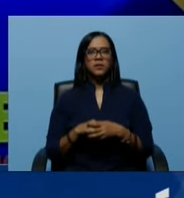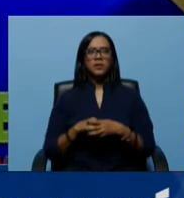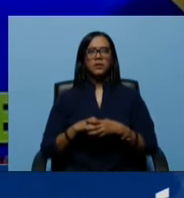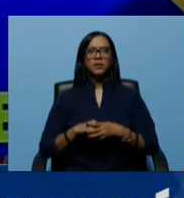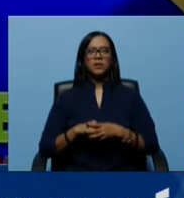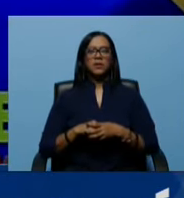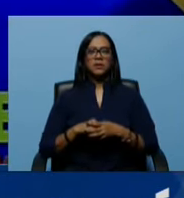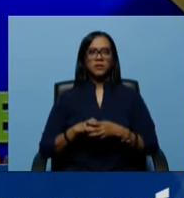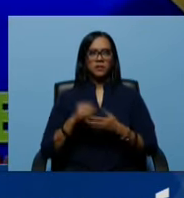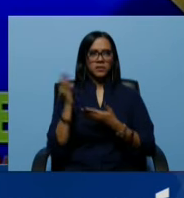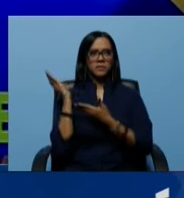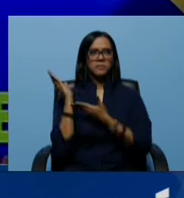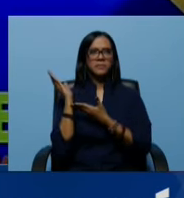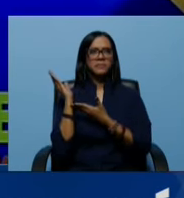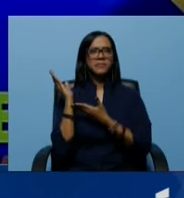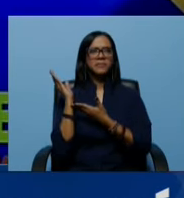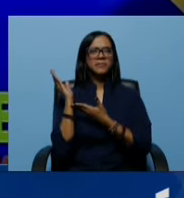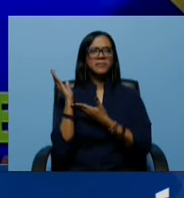este, ¿no?